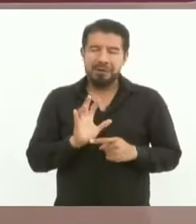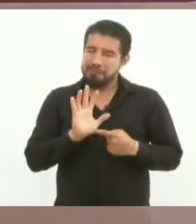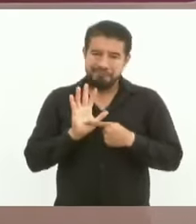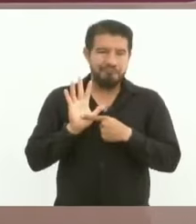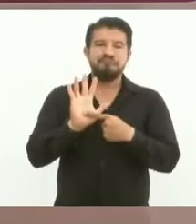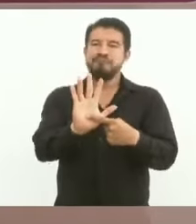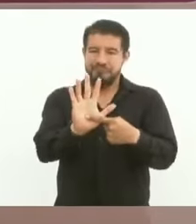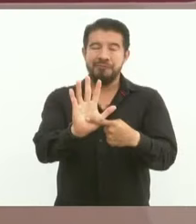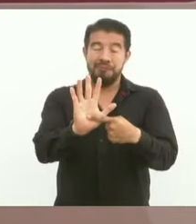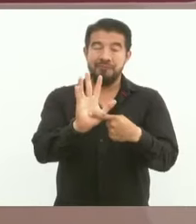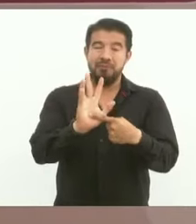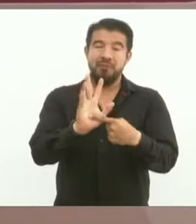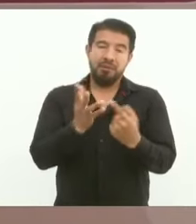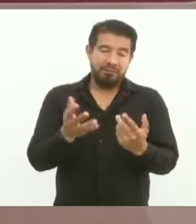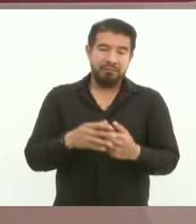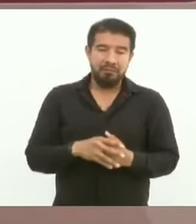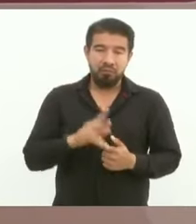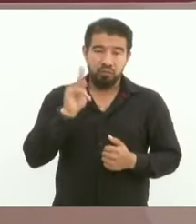todos.